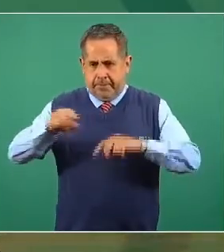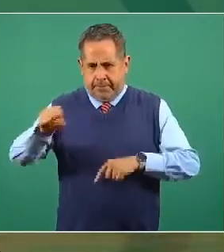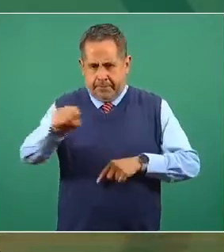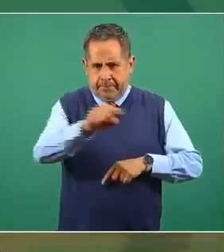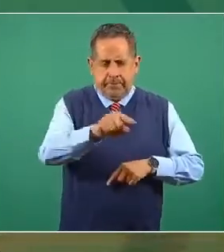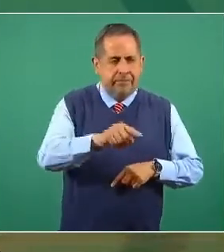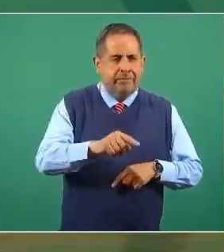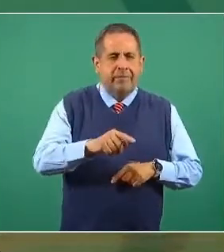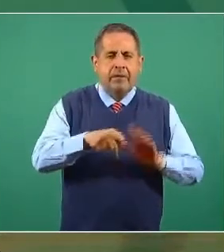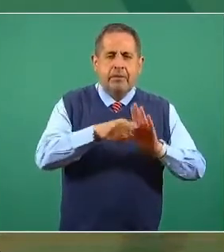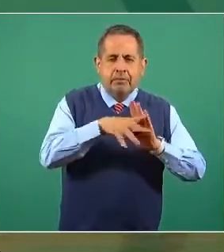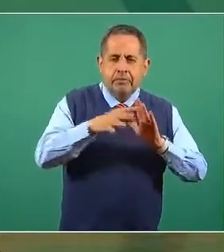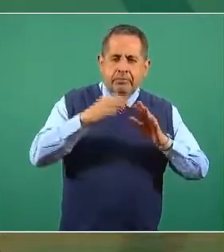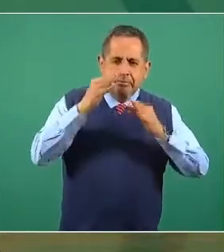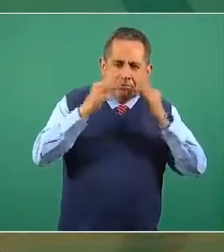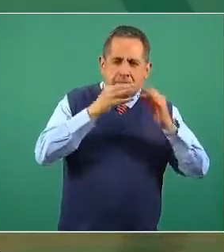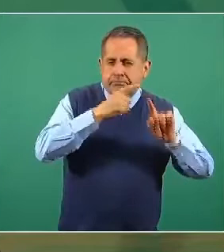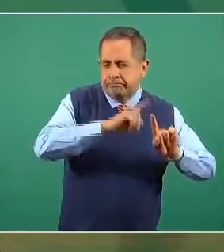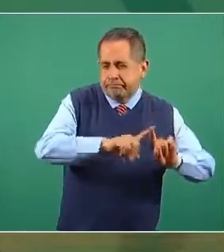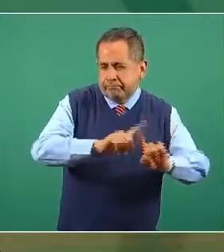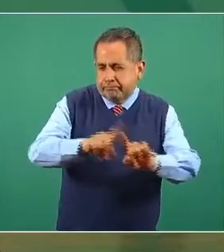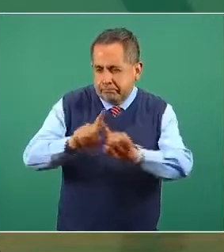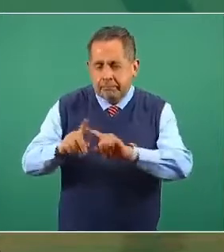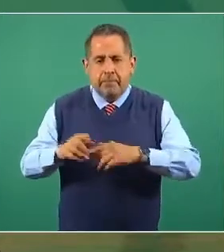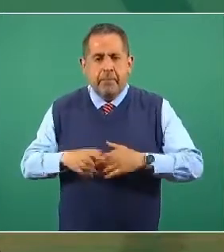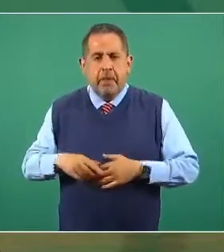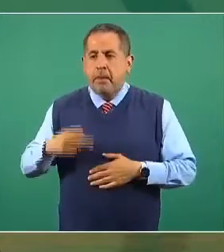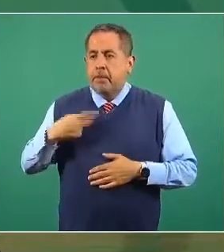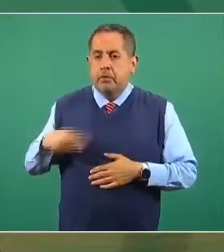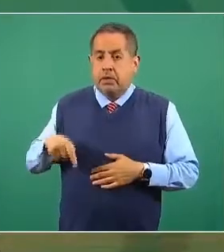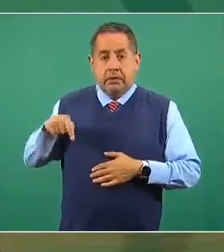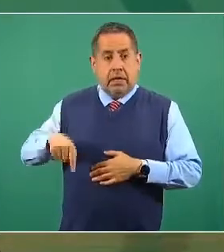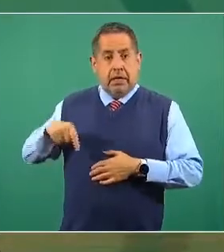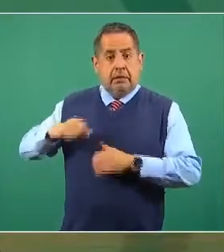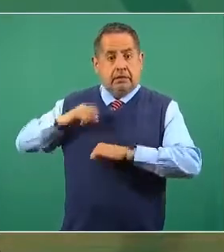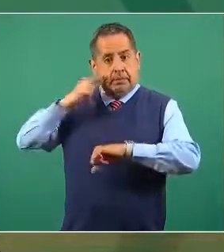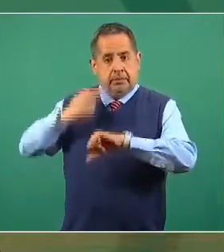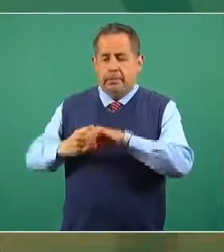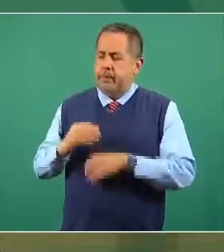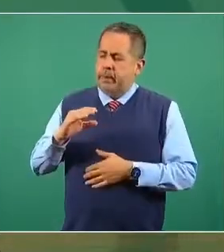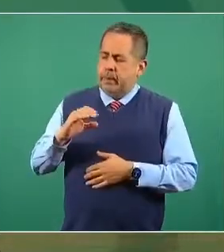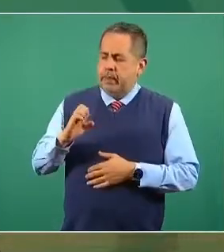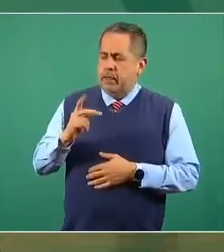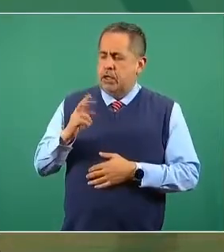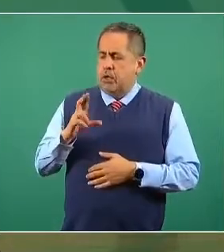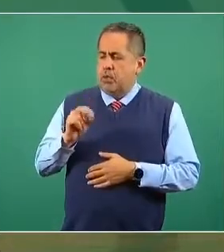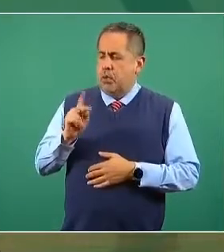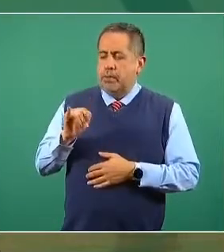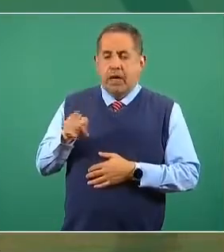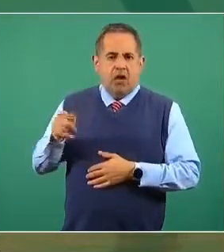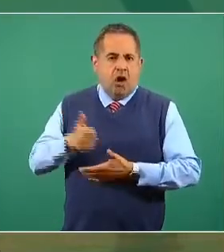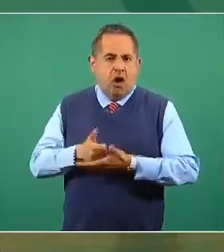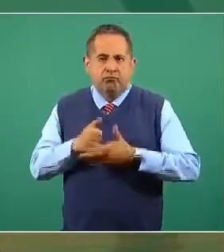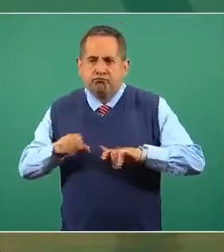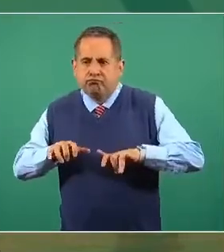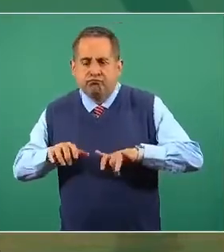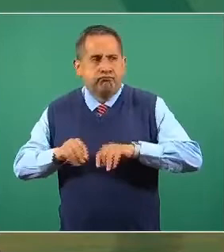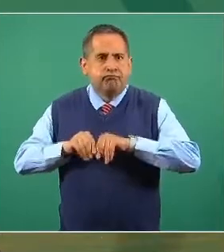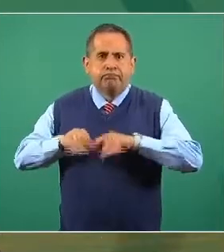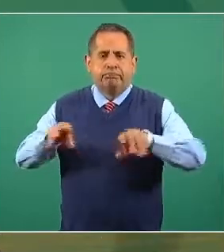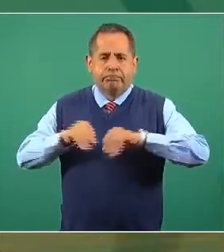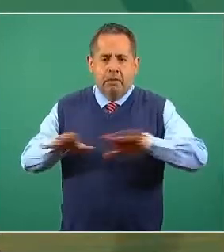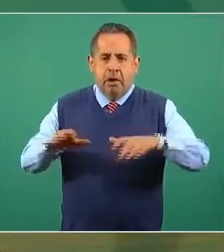diferentes medios de comunicación, personal de CEPROPIE que nos hace el favor de transmitir a través de diferentes medios